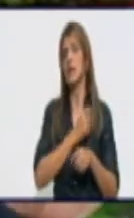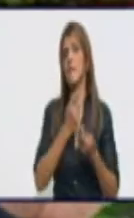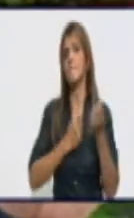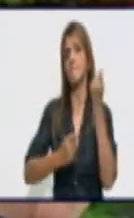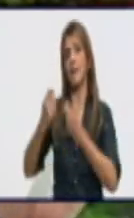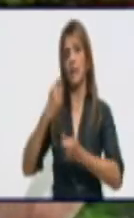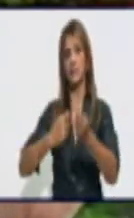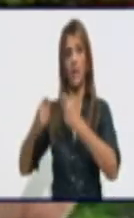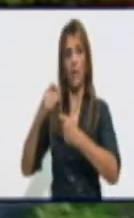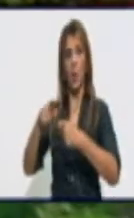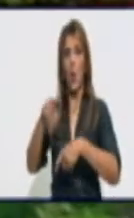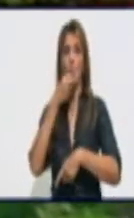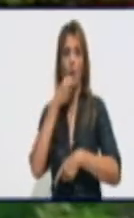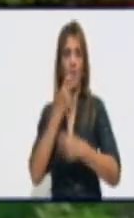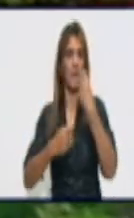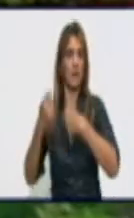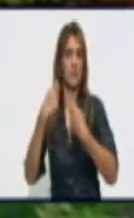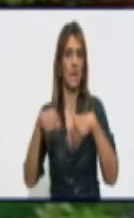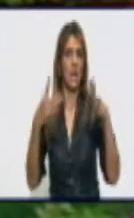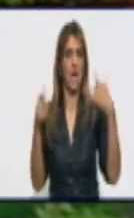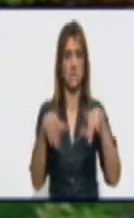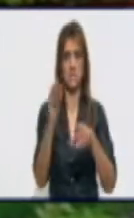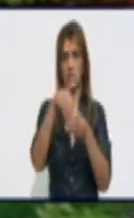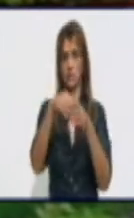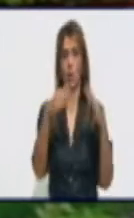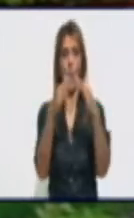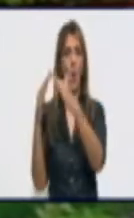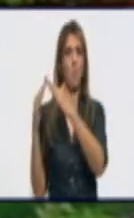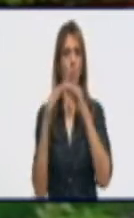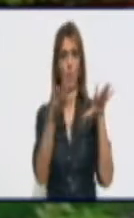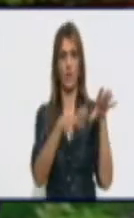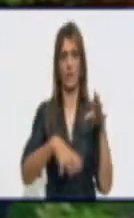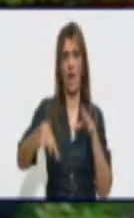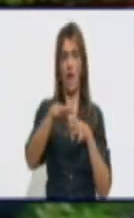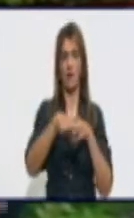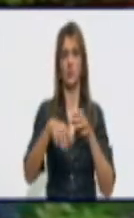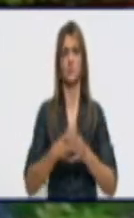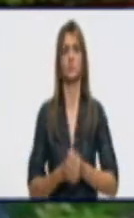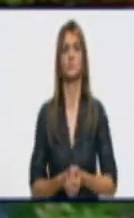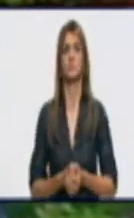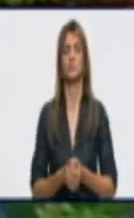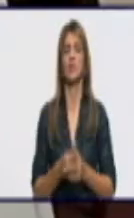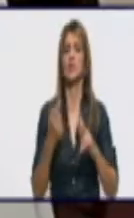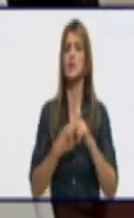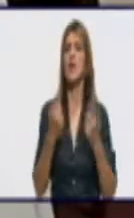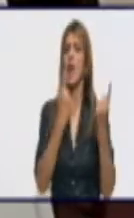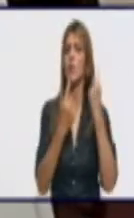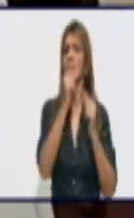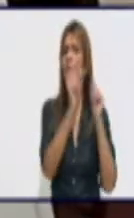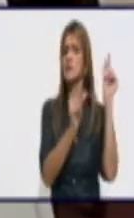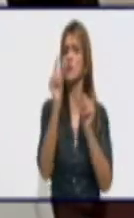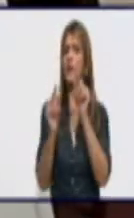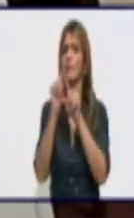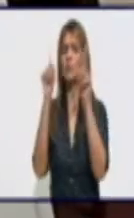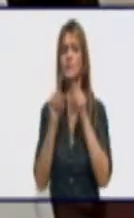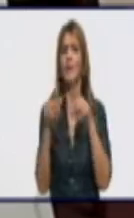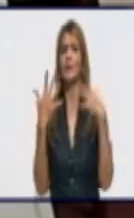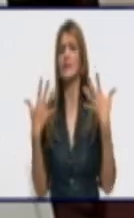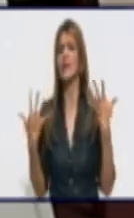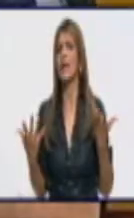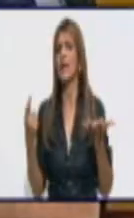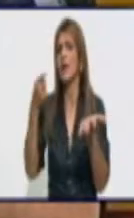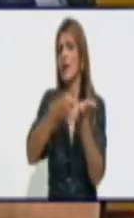lo puede vender en su comunidad. Y alguien preguntaba, ¿y aparece un precio fijado para ese tipo de comercialización? A